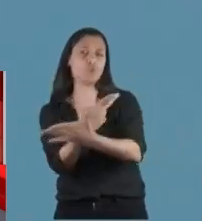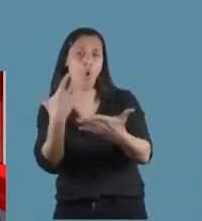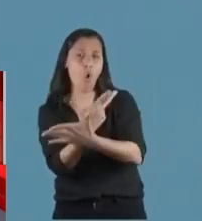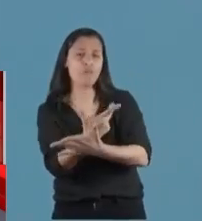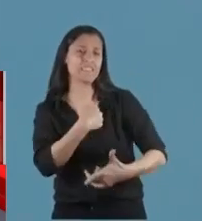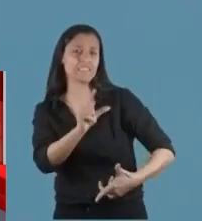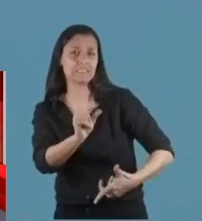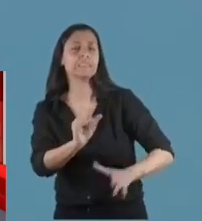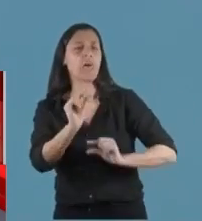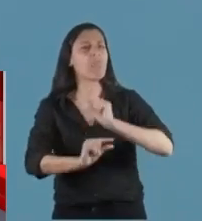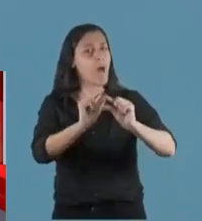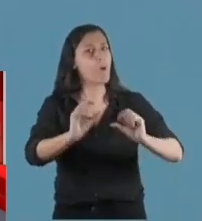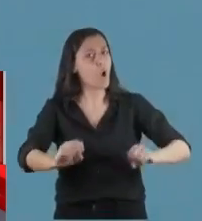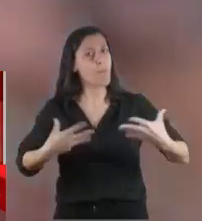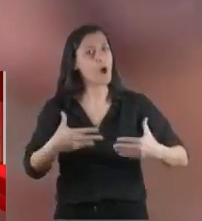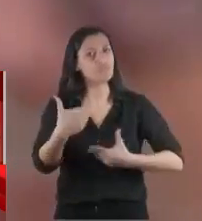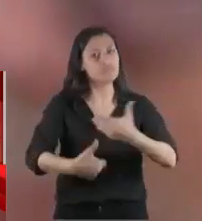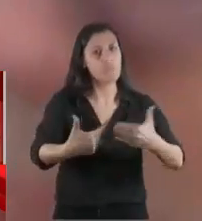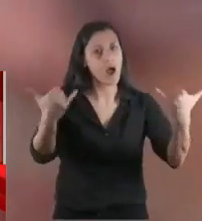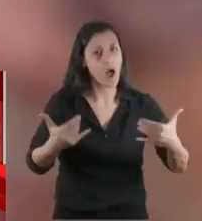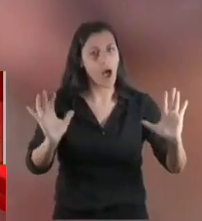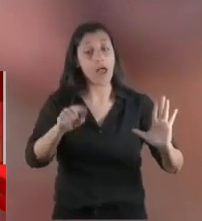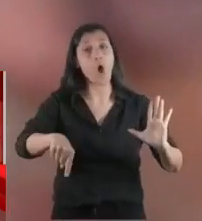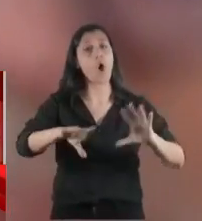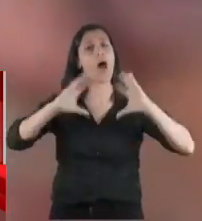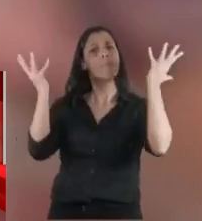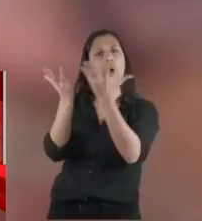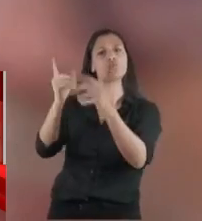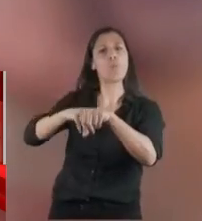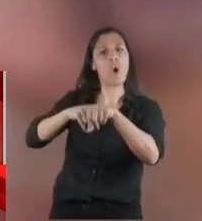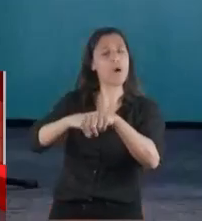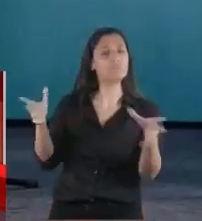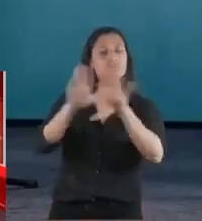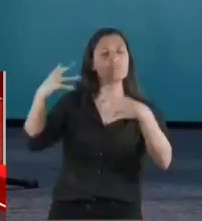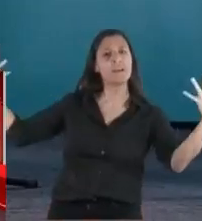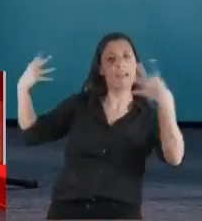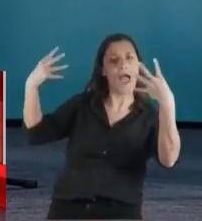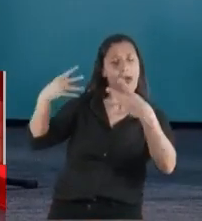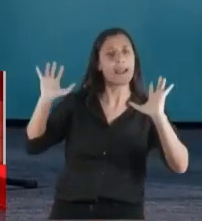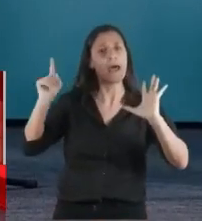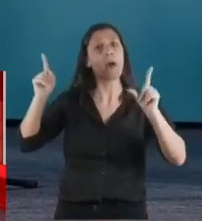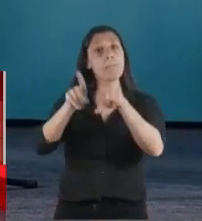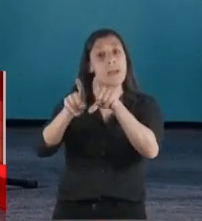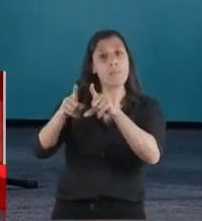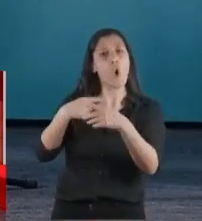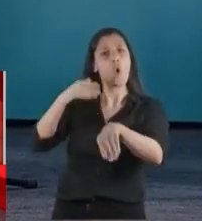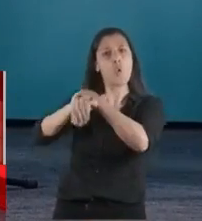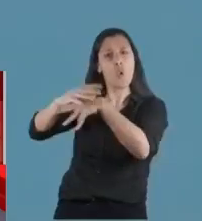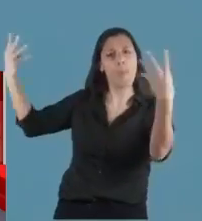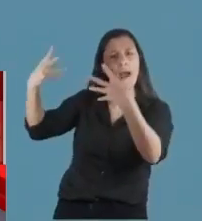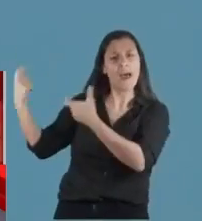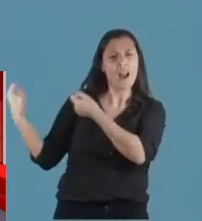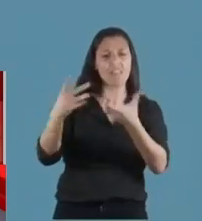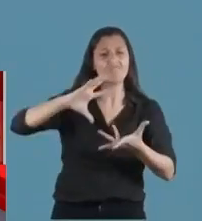de seguir avanzando en un mundo que ha entrado en una guerra cuyos efectos repercuten directamente